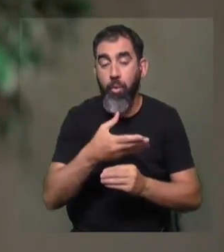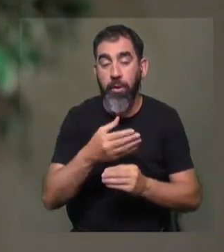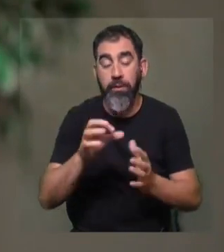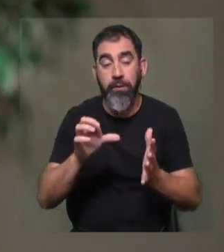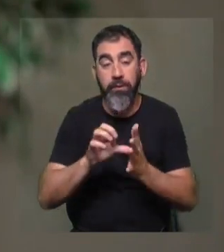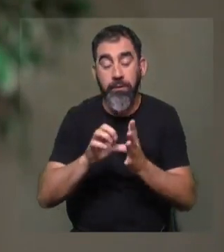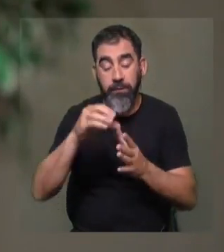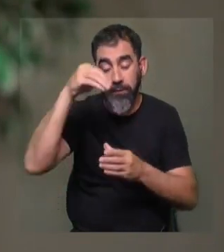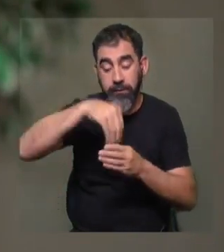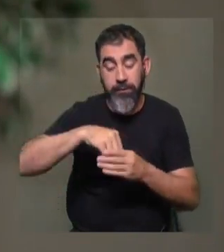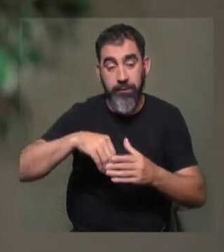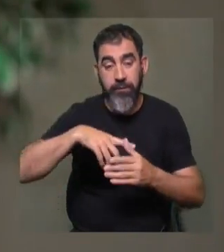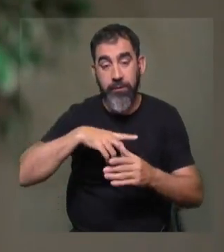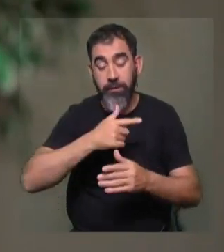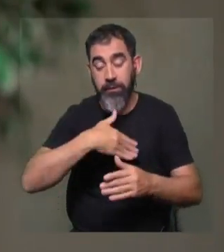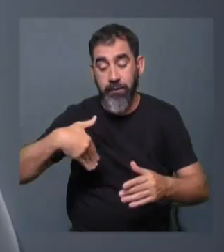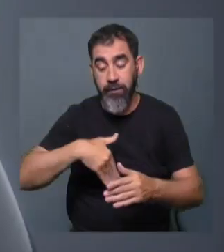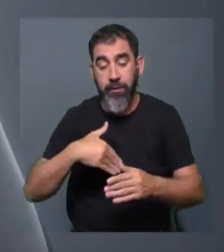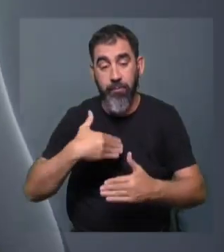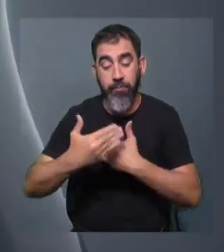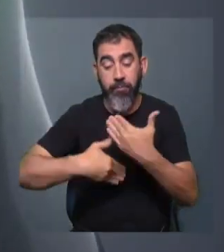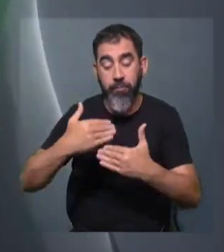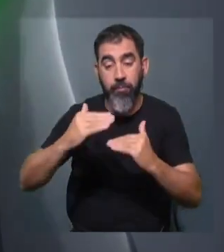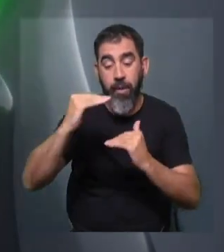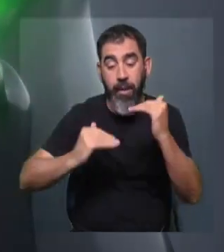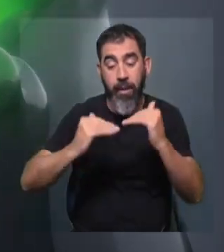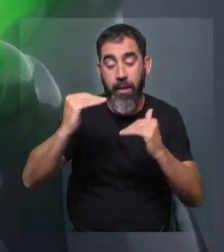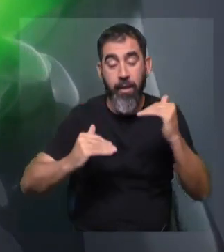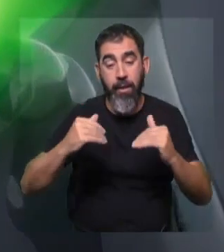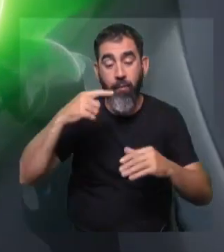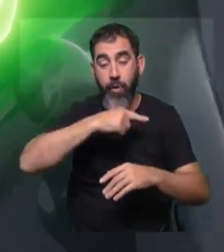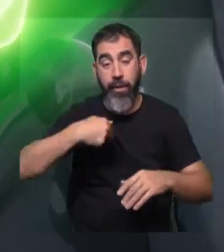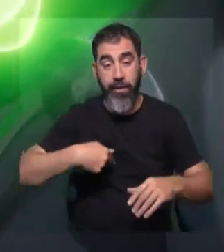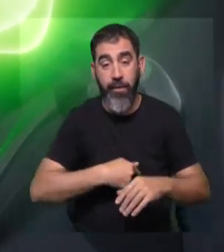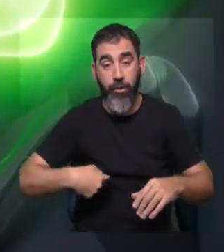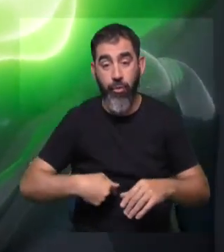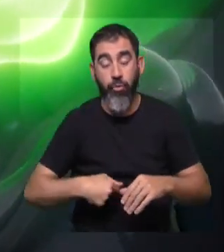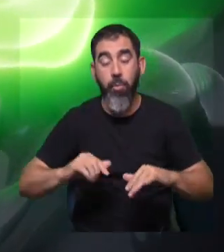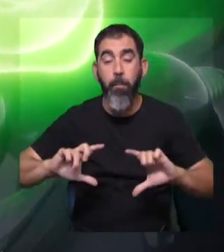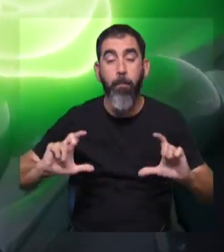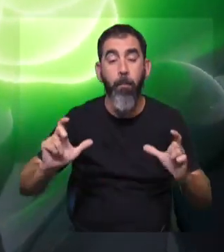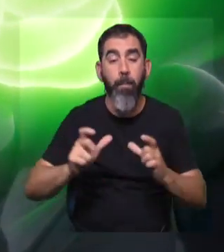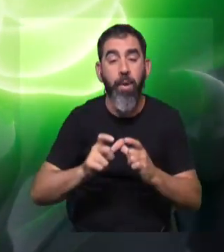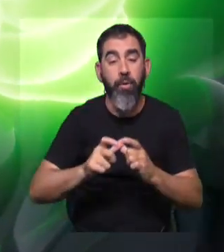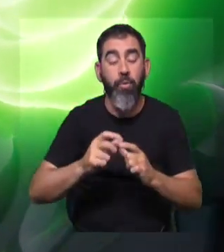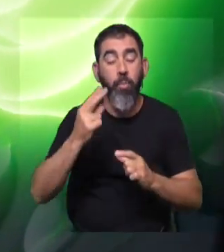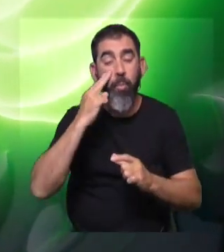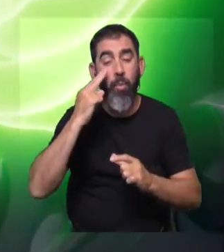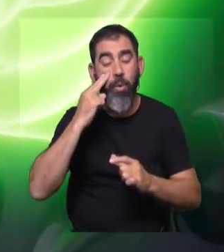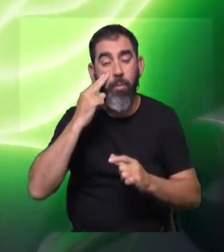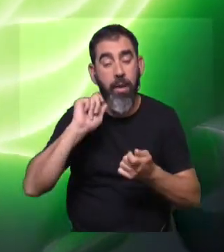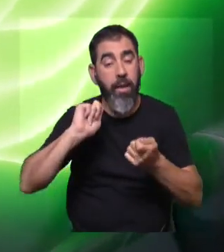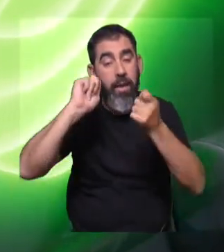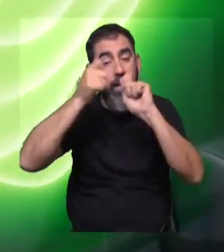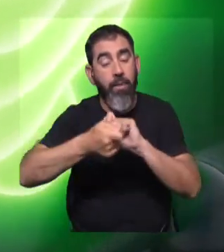ecosistema microbiano y generar un estado de eubiosis o equilibrio en la microbiota intestinal, ¿no? Y disminuir lo que se llama disbiosis, que es esta alteración